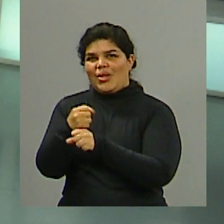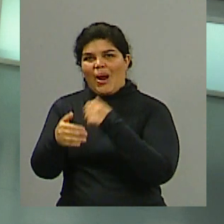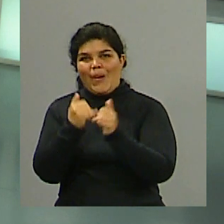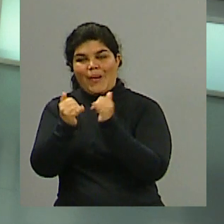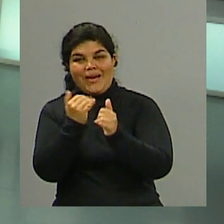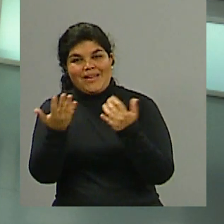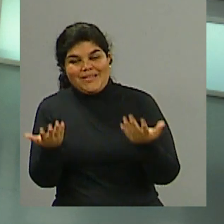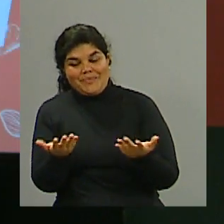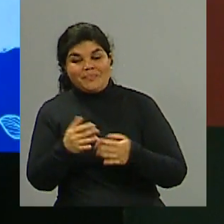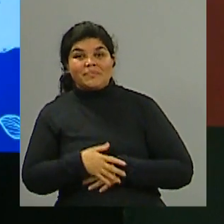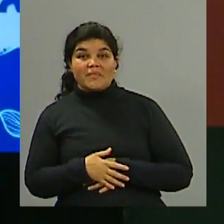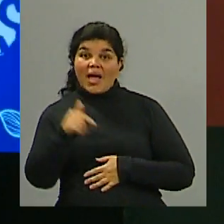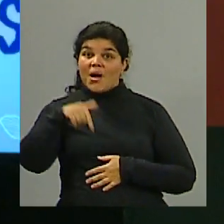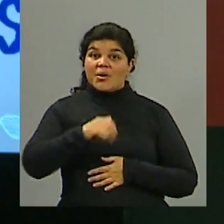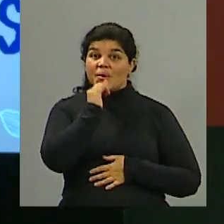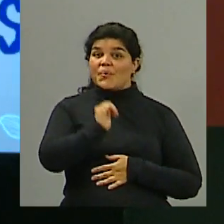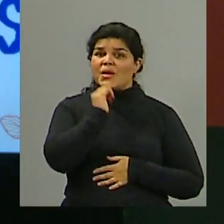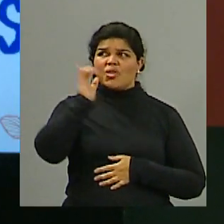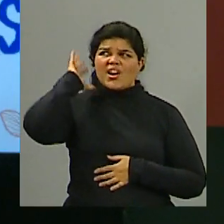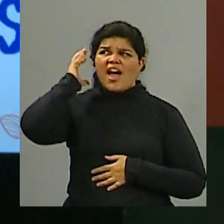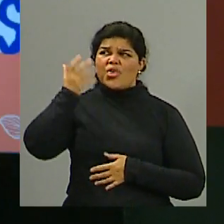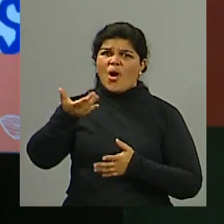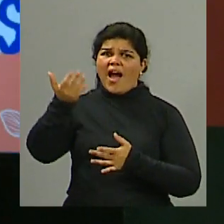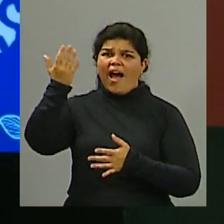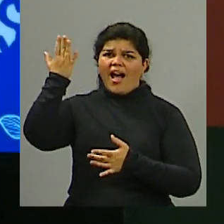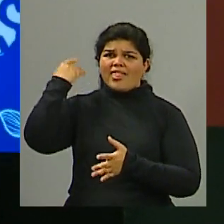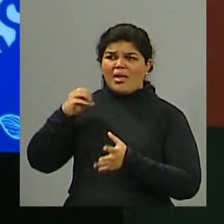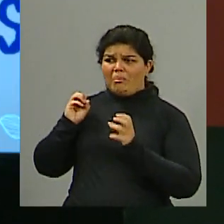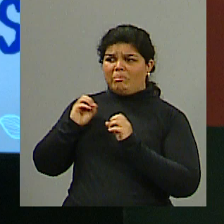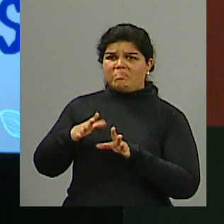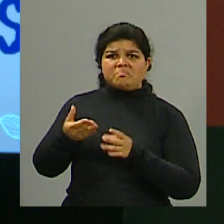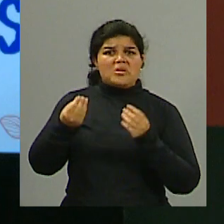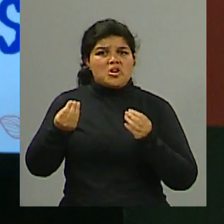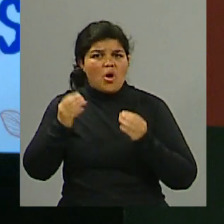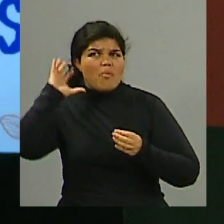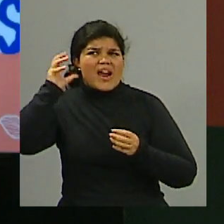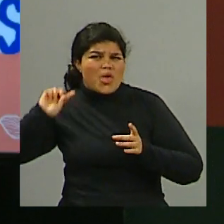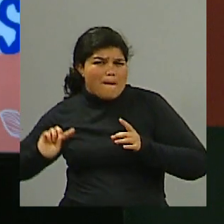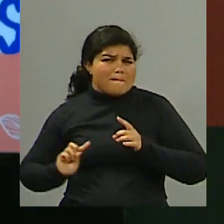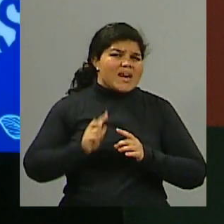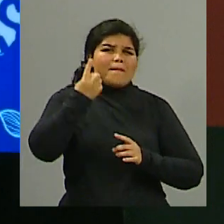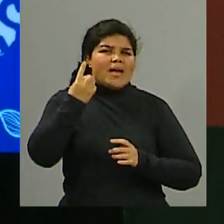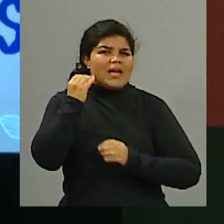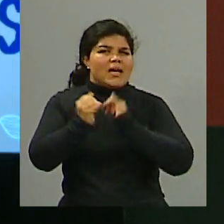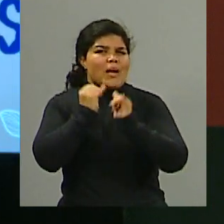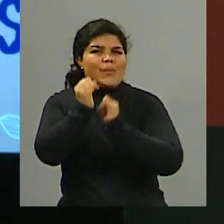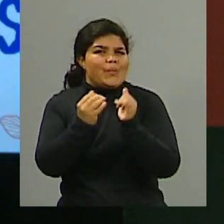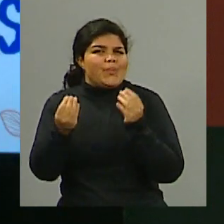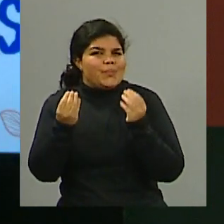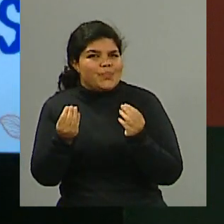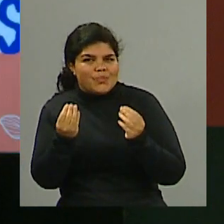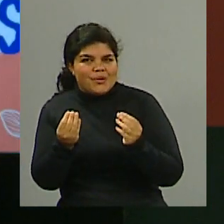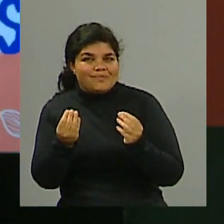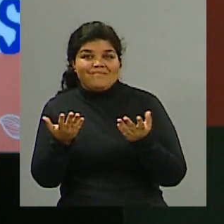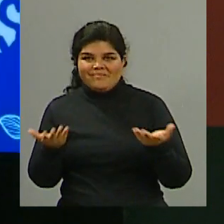todo esto, porque en realidad muchos decimos, hacemos radio hace tanto tiempo, pero ¿cómo surge la idea de poder hacer este medio tan